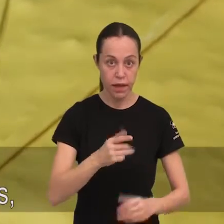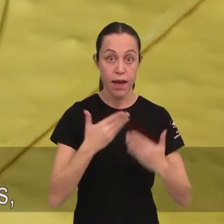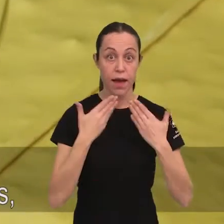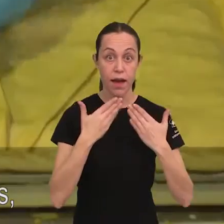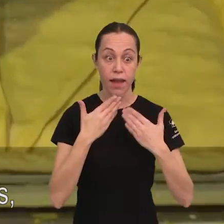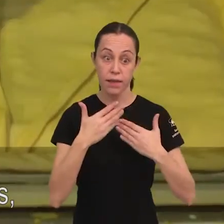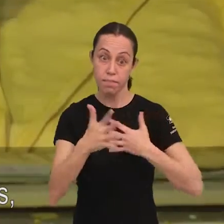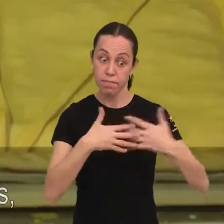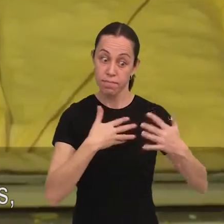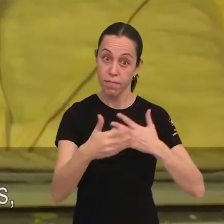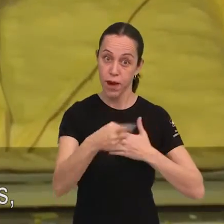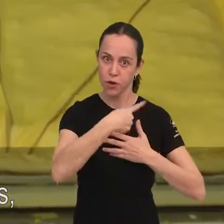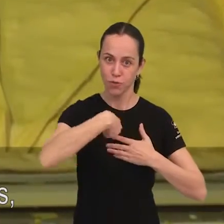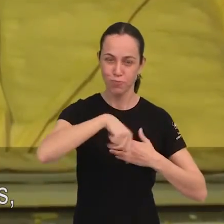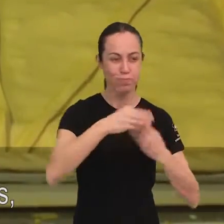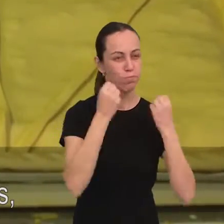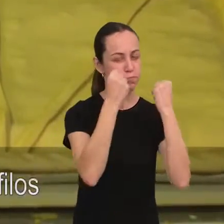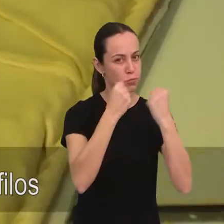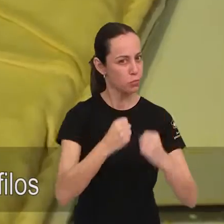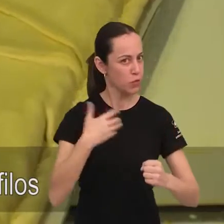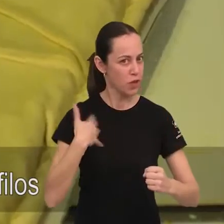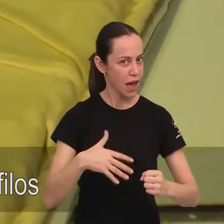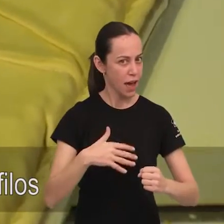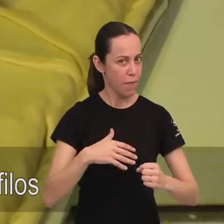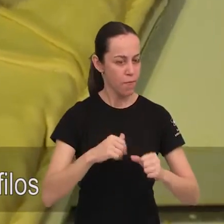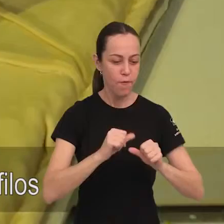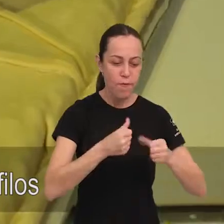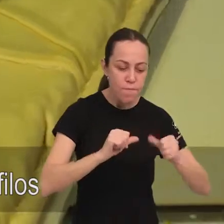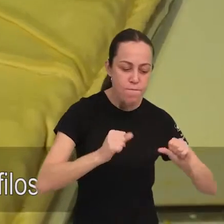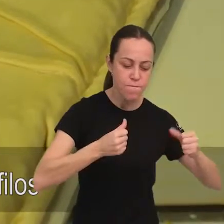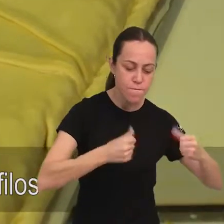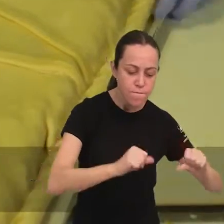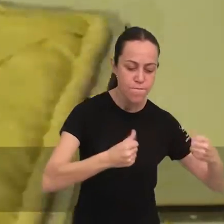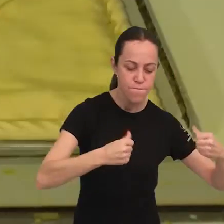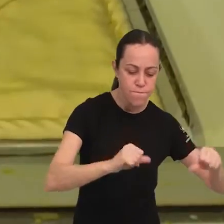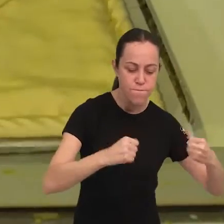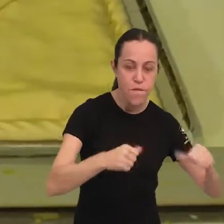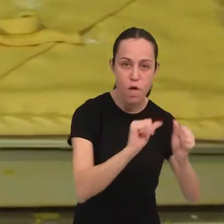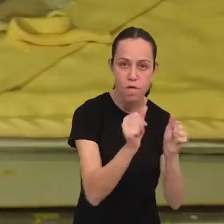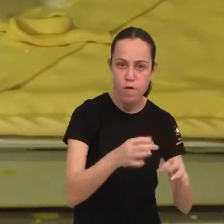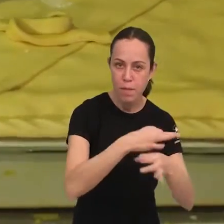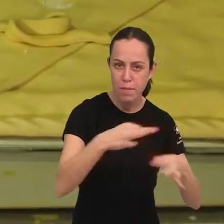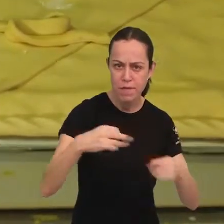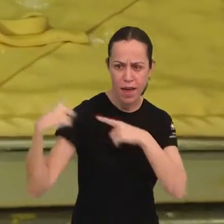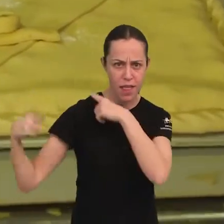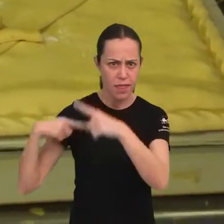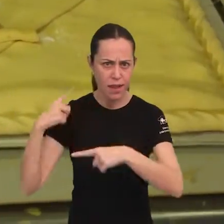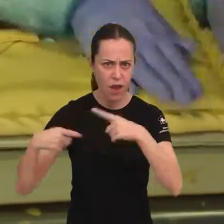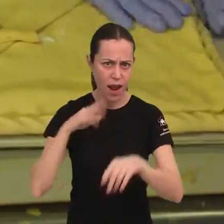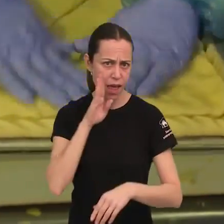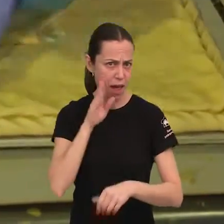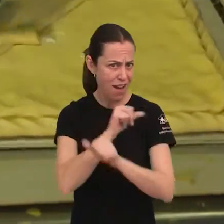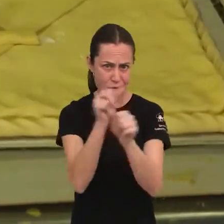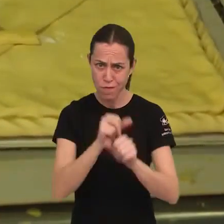Aquí conseguimos, gracias a nuestras manos expertas, un perfecto acabado al doblar los filos y darles el rizo característico que